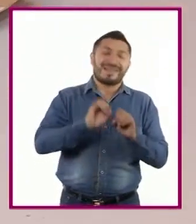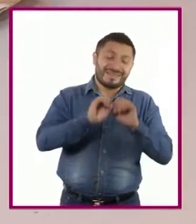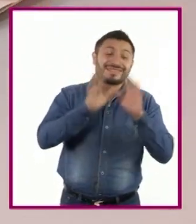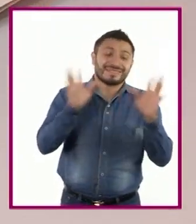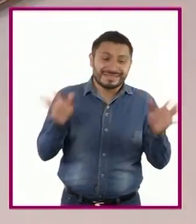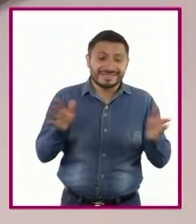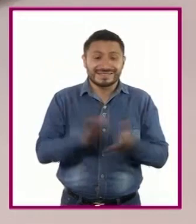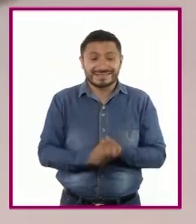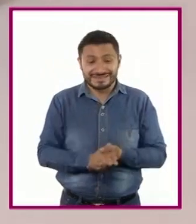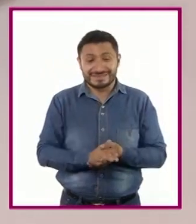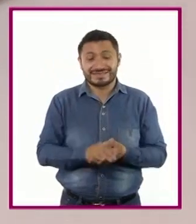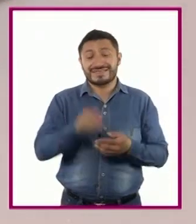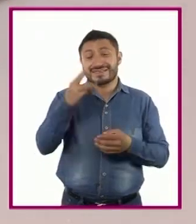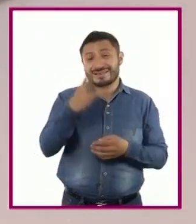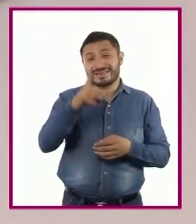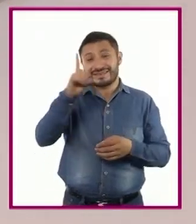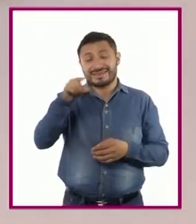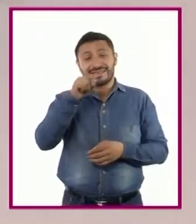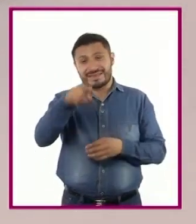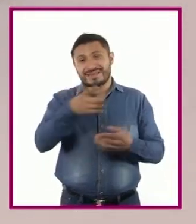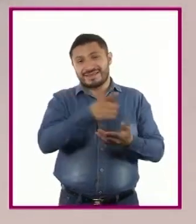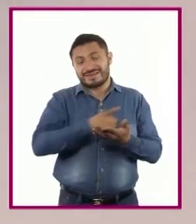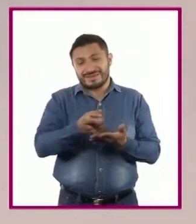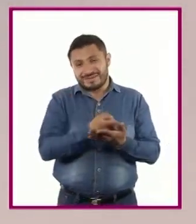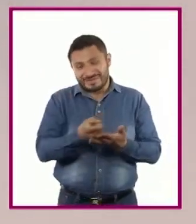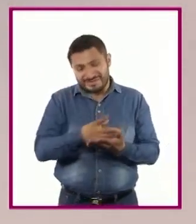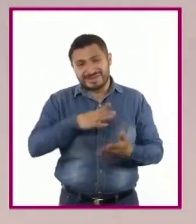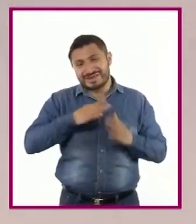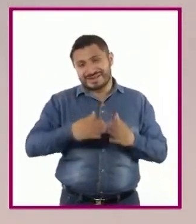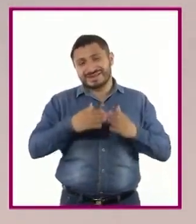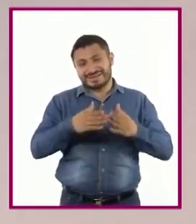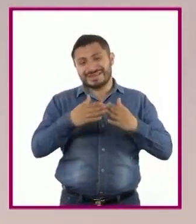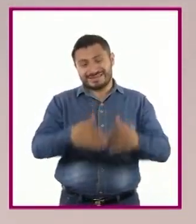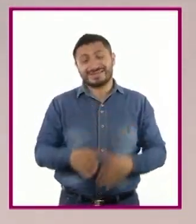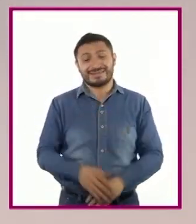claro! Es tridimensional tu dibujo, tiene un barquito. ¿Cómo no?